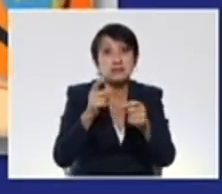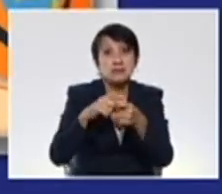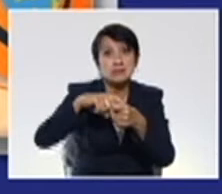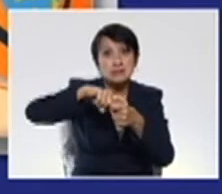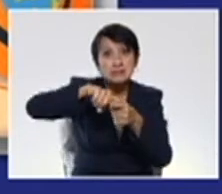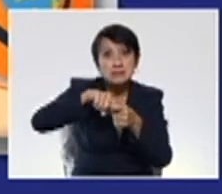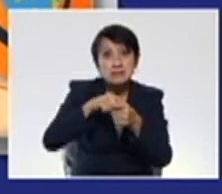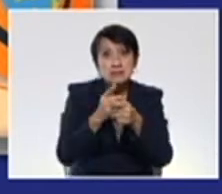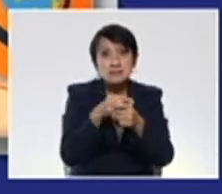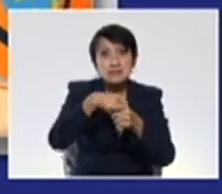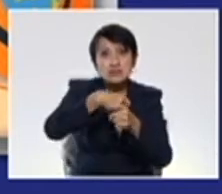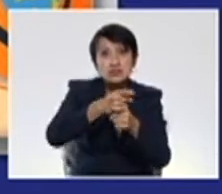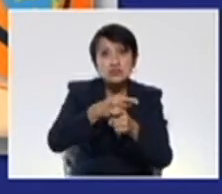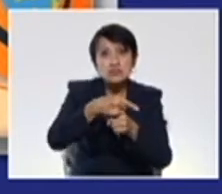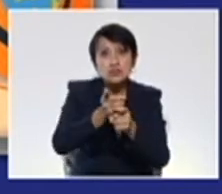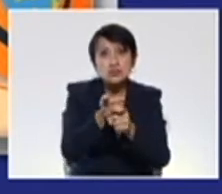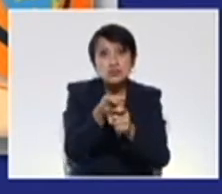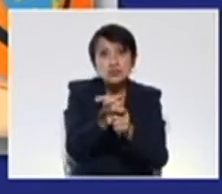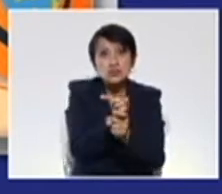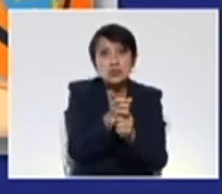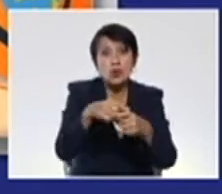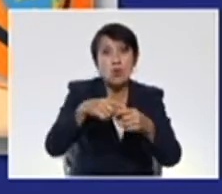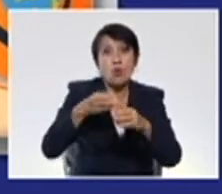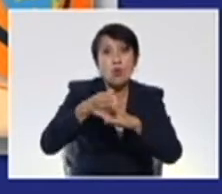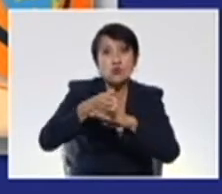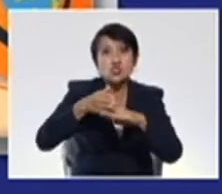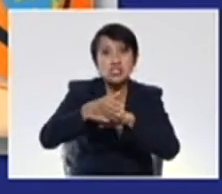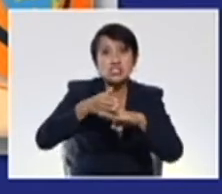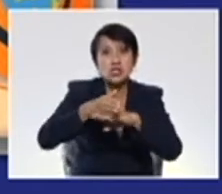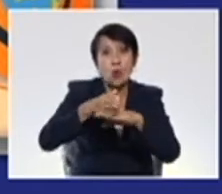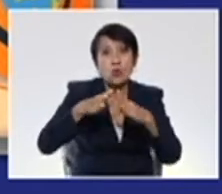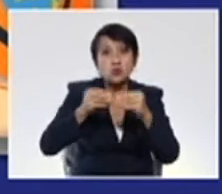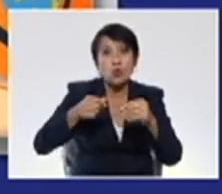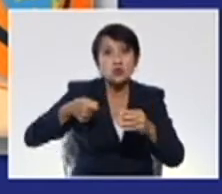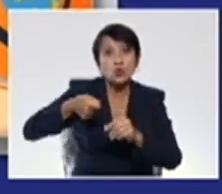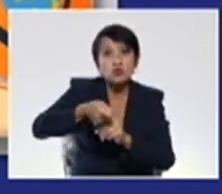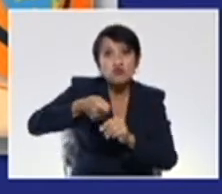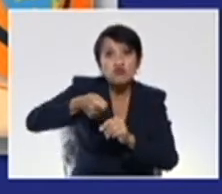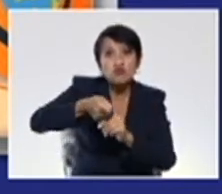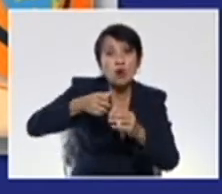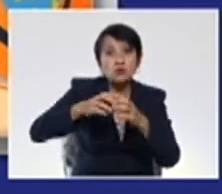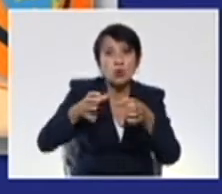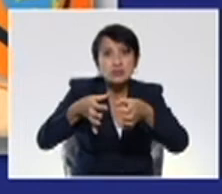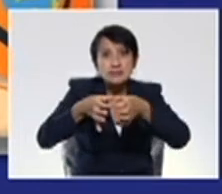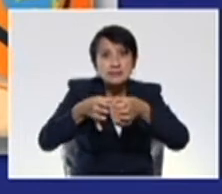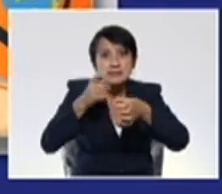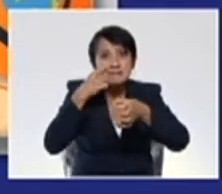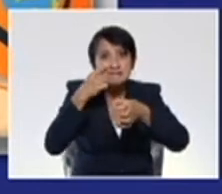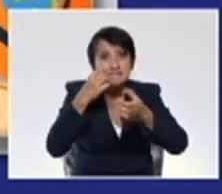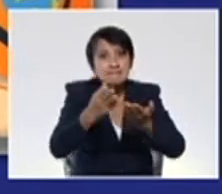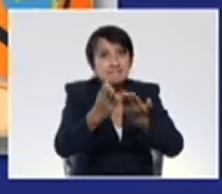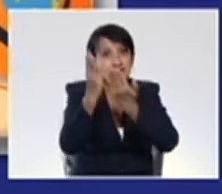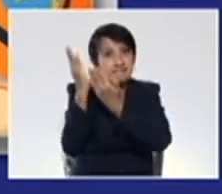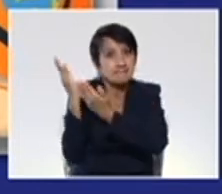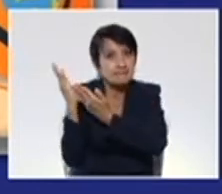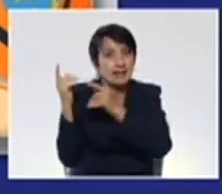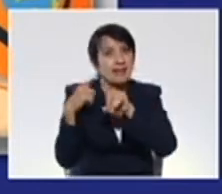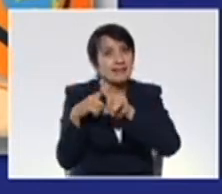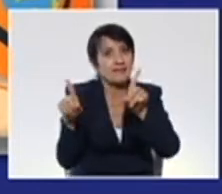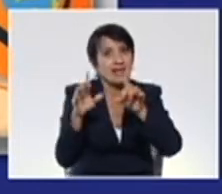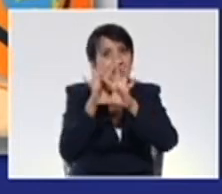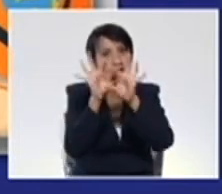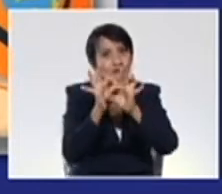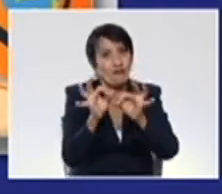en toma. Van a ver entonces la clásica, que es la que está en la parte superior del lado izquierdo, y en la parte inferior, aunque parezca mentira, es la